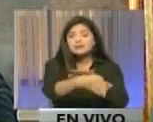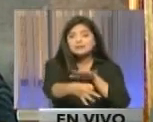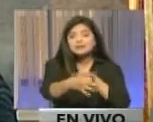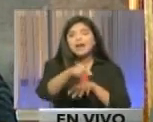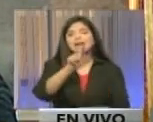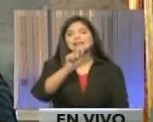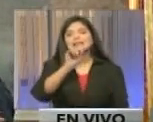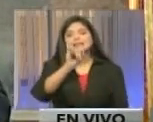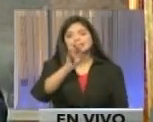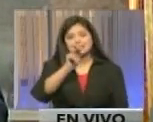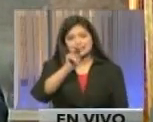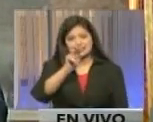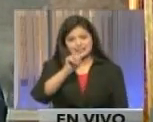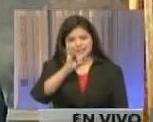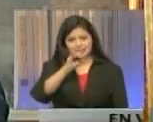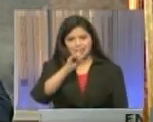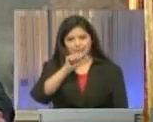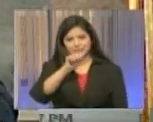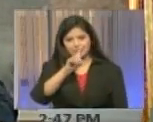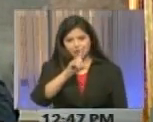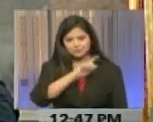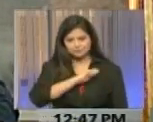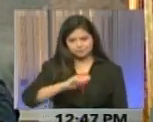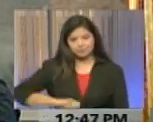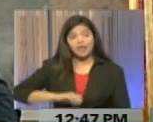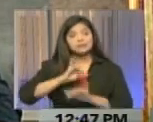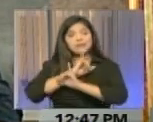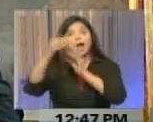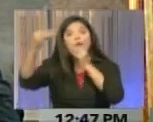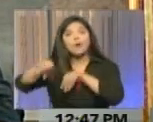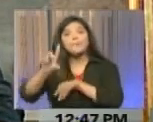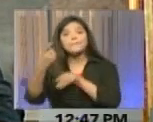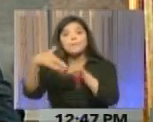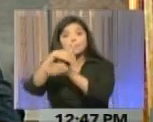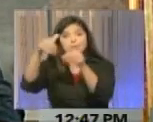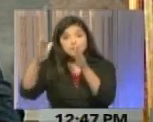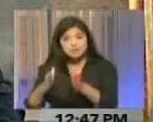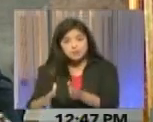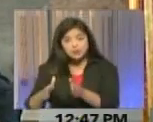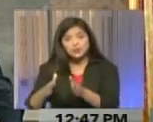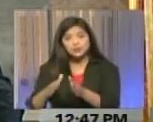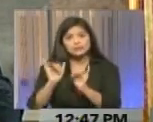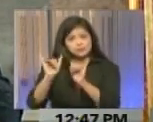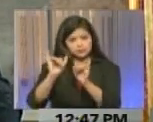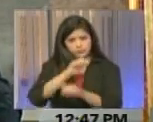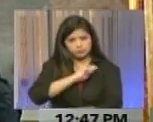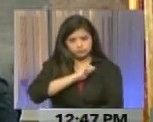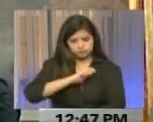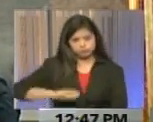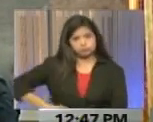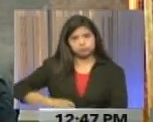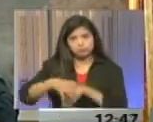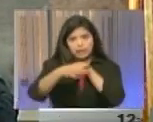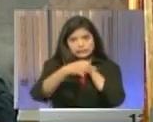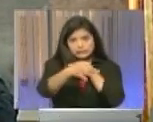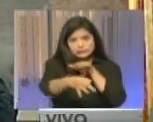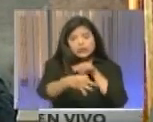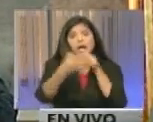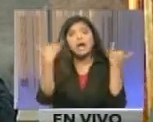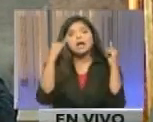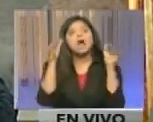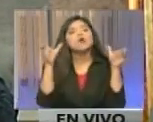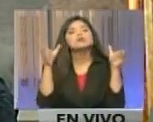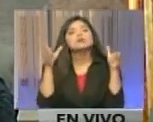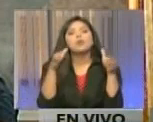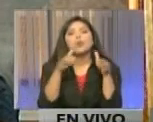y Tobago quedó en acuerdo con el primer ministro de la misma en celebrar una reunión